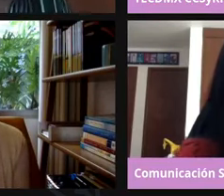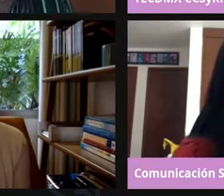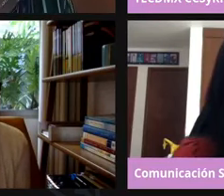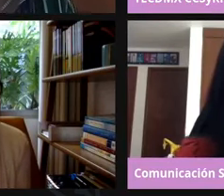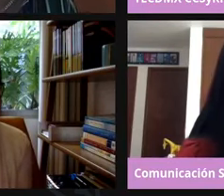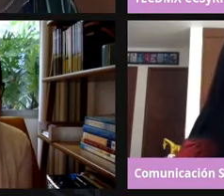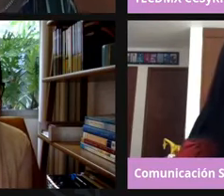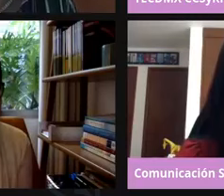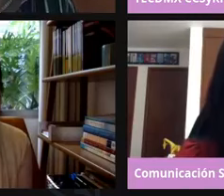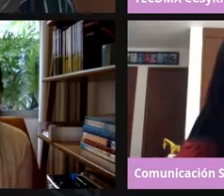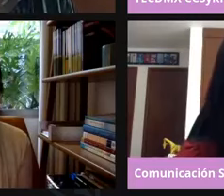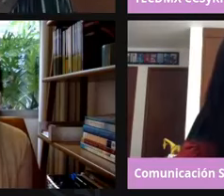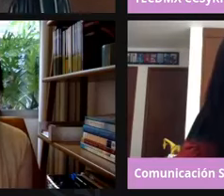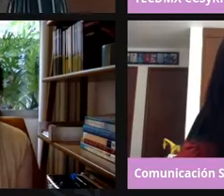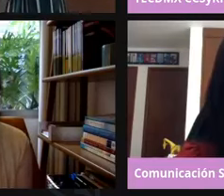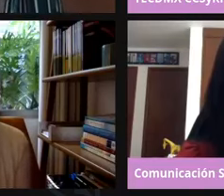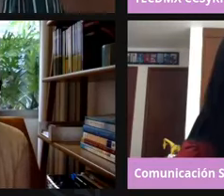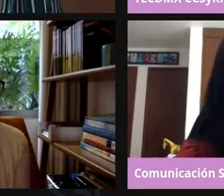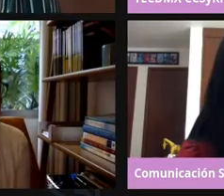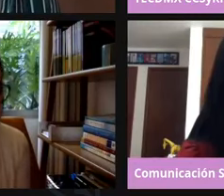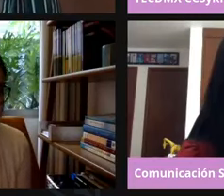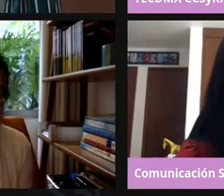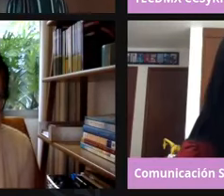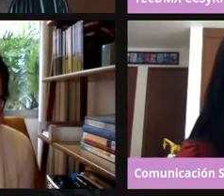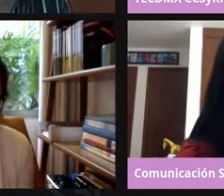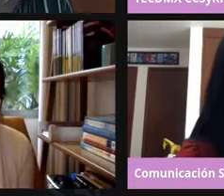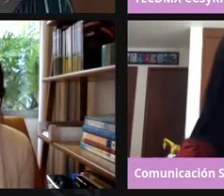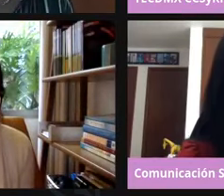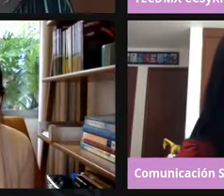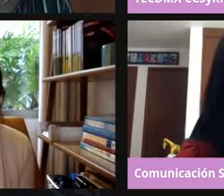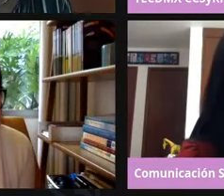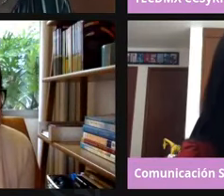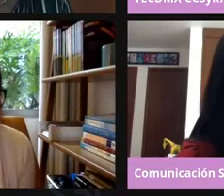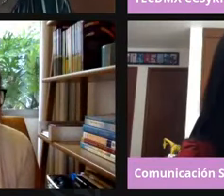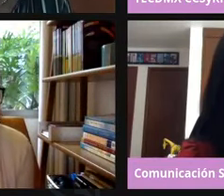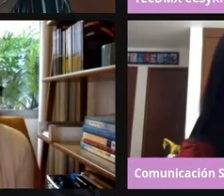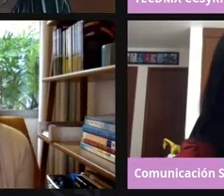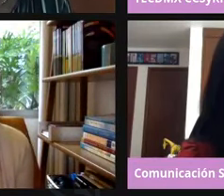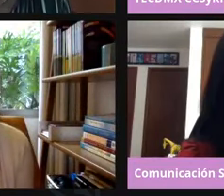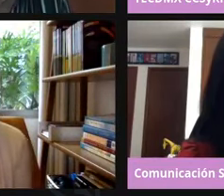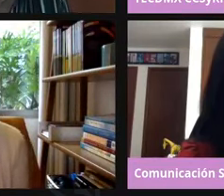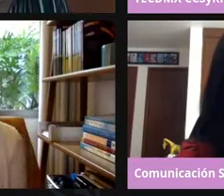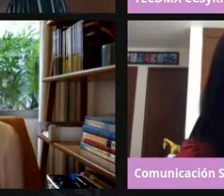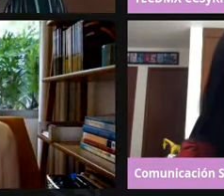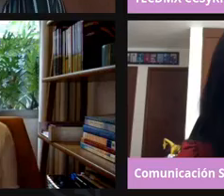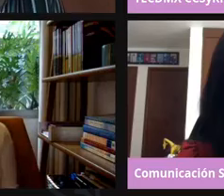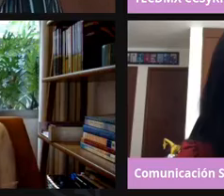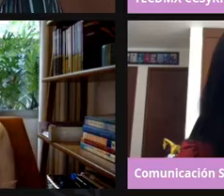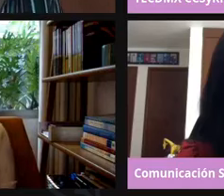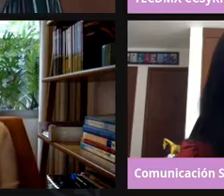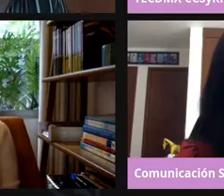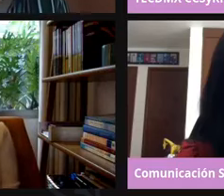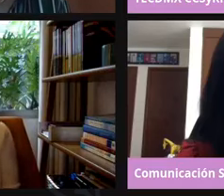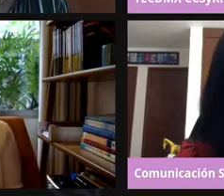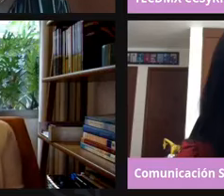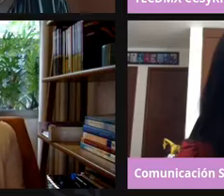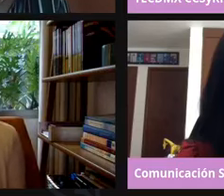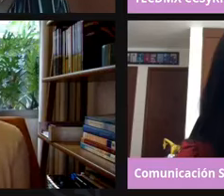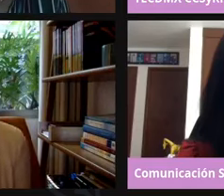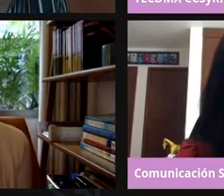humilde invitación. Gracias. No, hombre, Norma, muchísimas gracias ahora sí que a todos por la invitación. Y ahora sí que hablar de